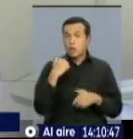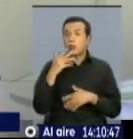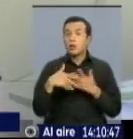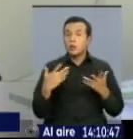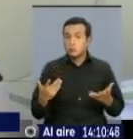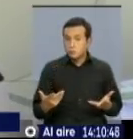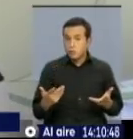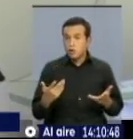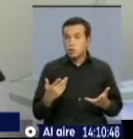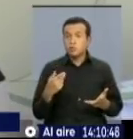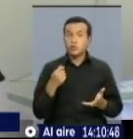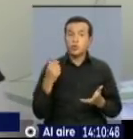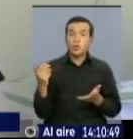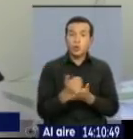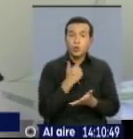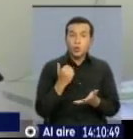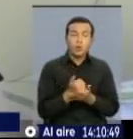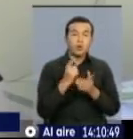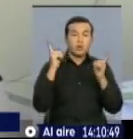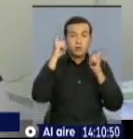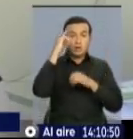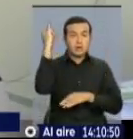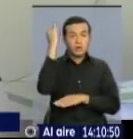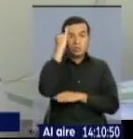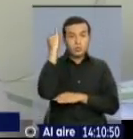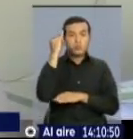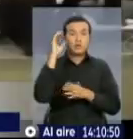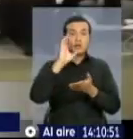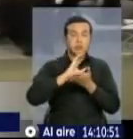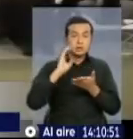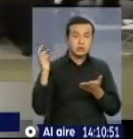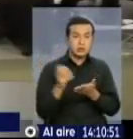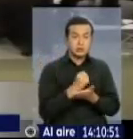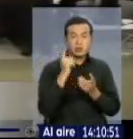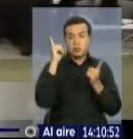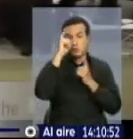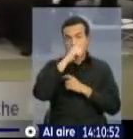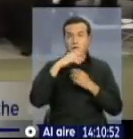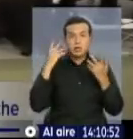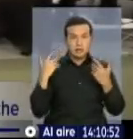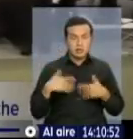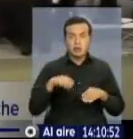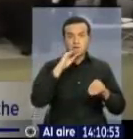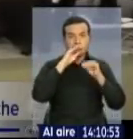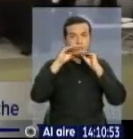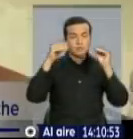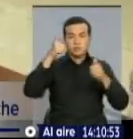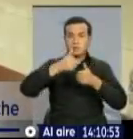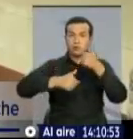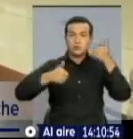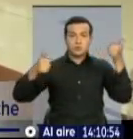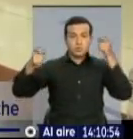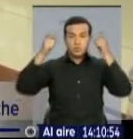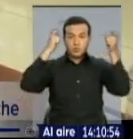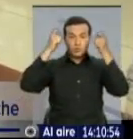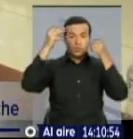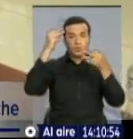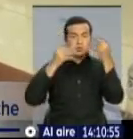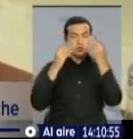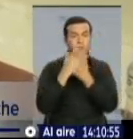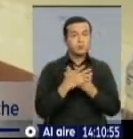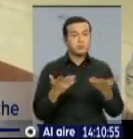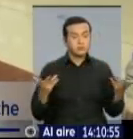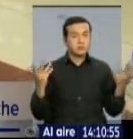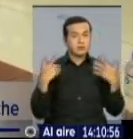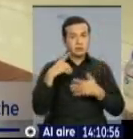la capacidad de acopio, tanto de las industrias como de los centros de acopio. Inmediatamente se convocó a las autoridades de control y justicia